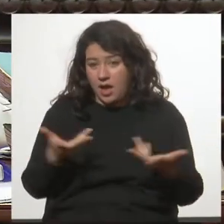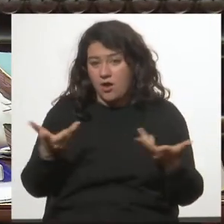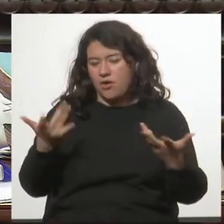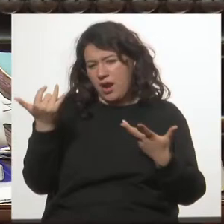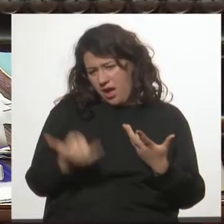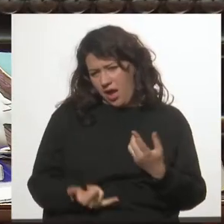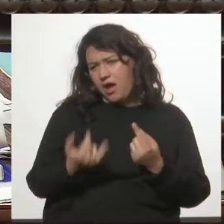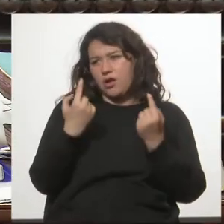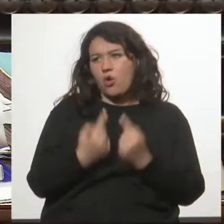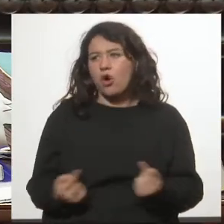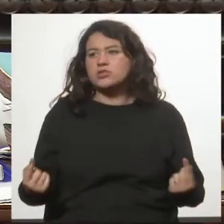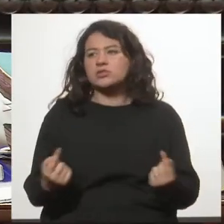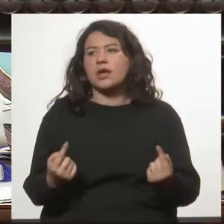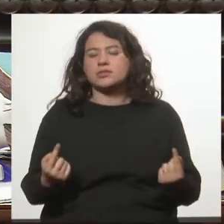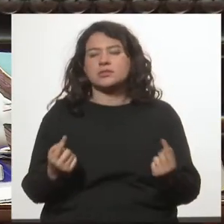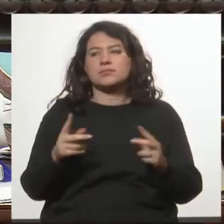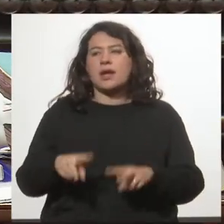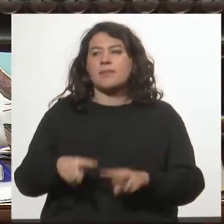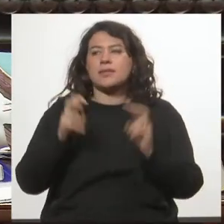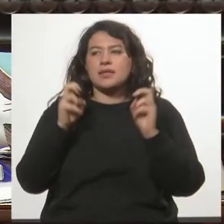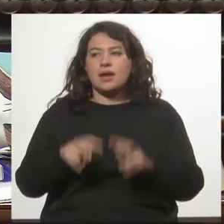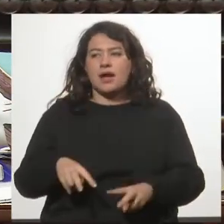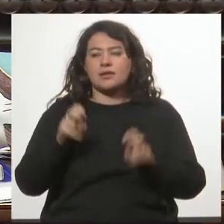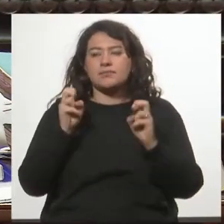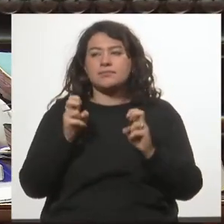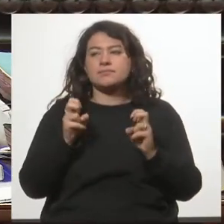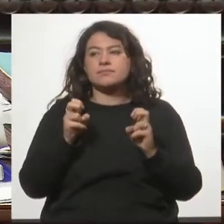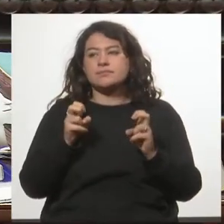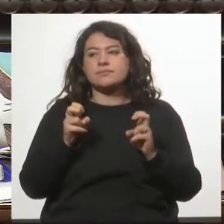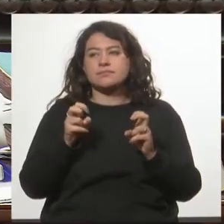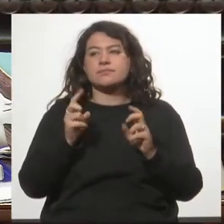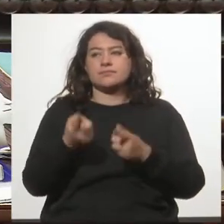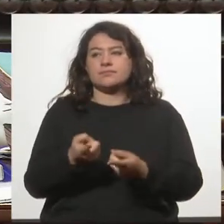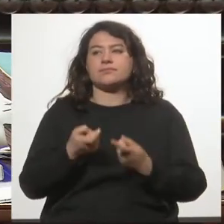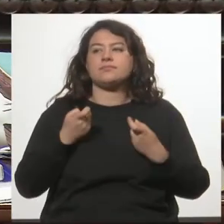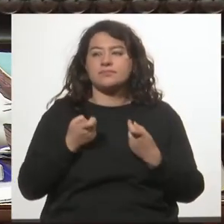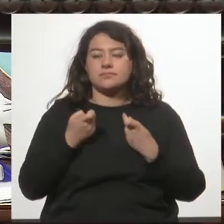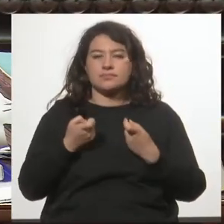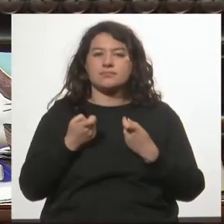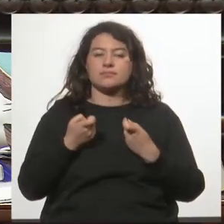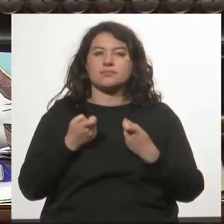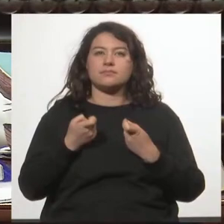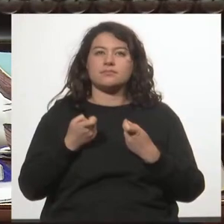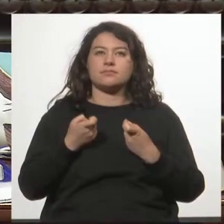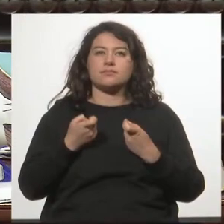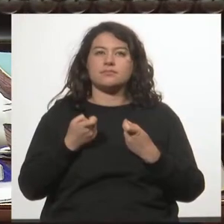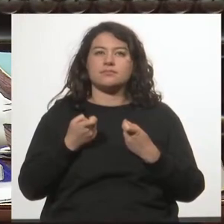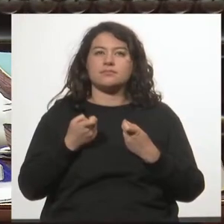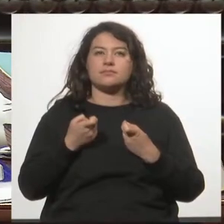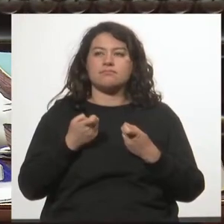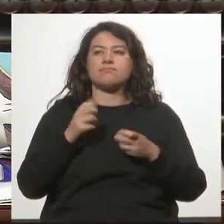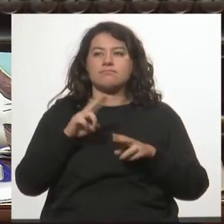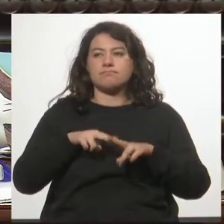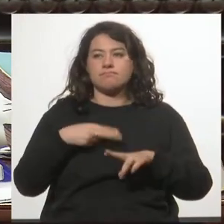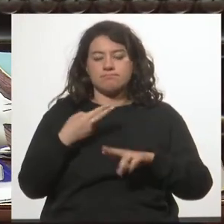elementos para investigar en este sentido van a merecer una reprobación